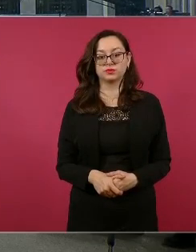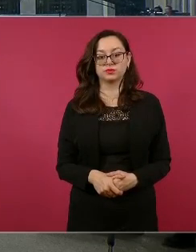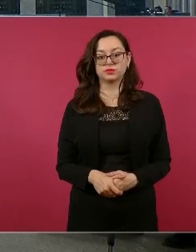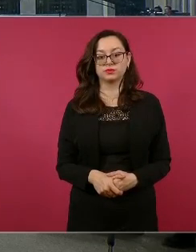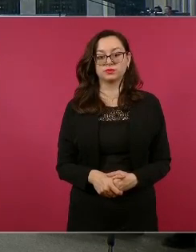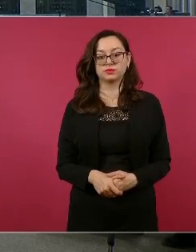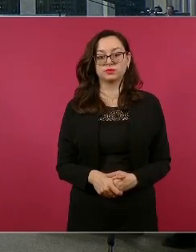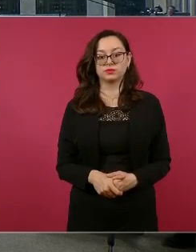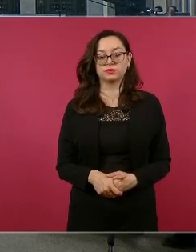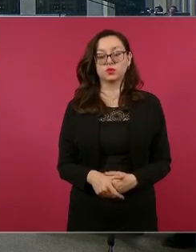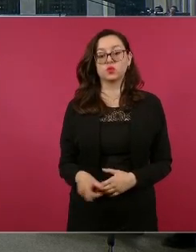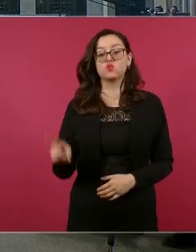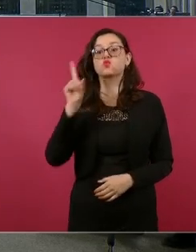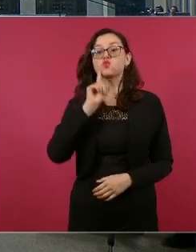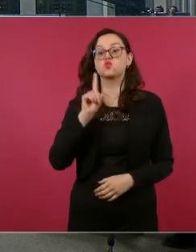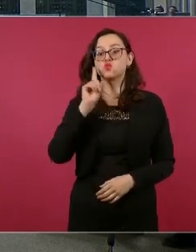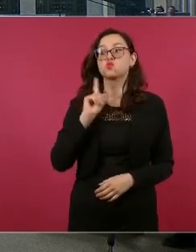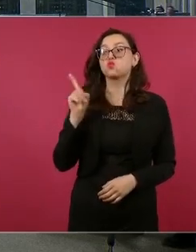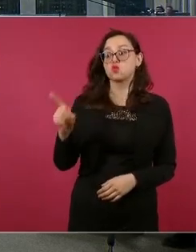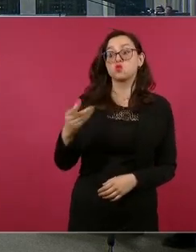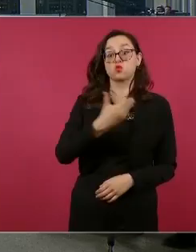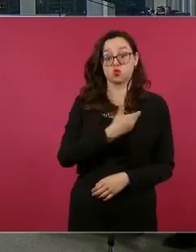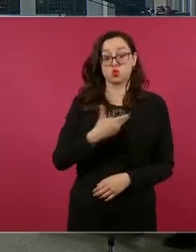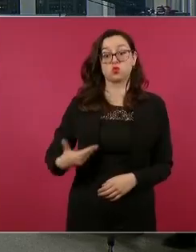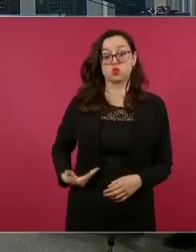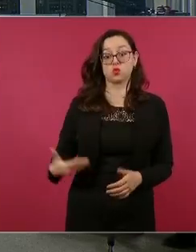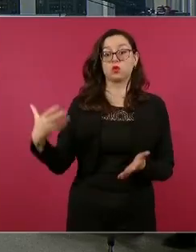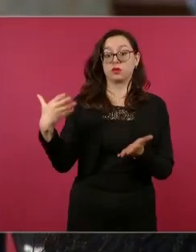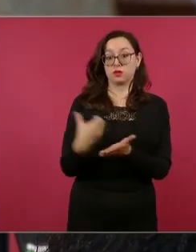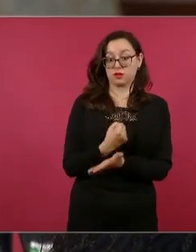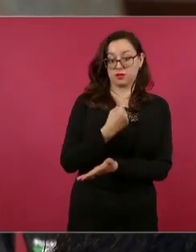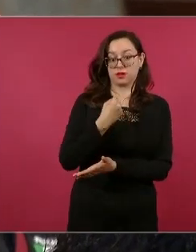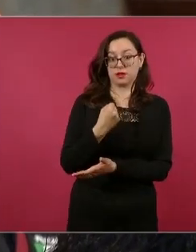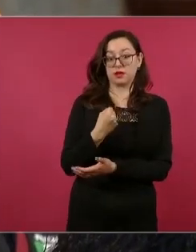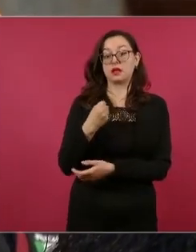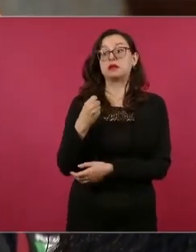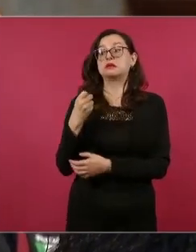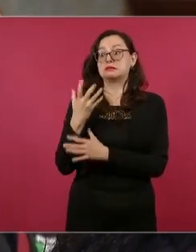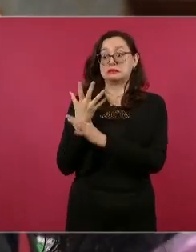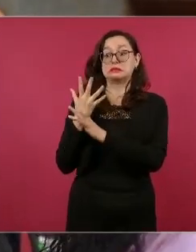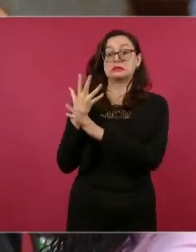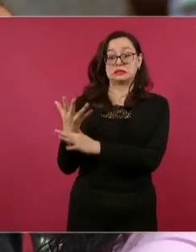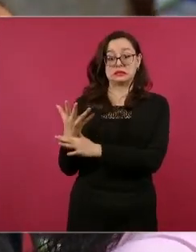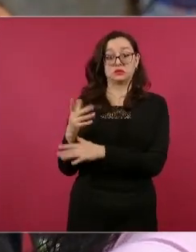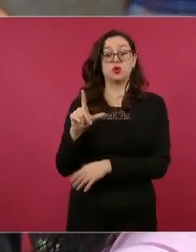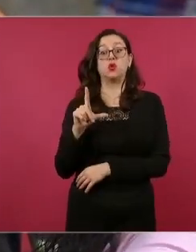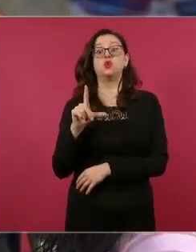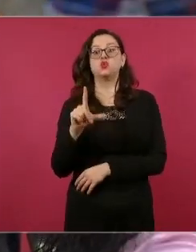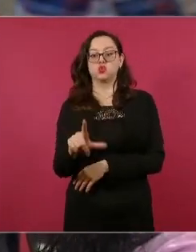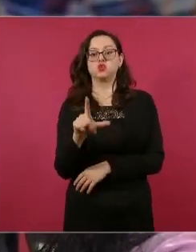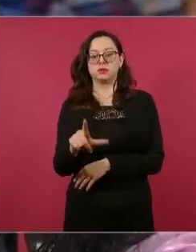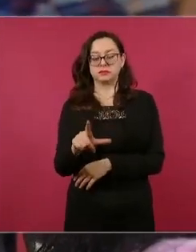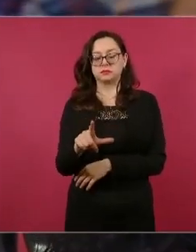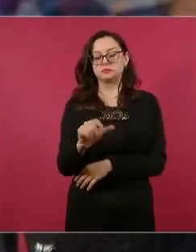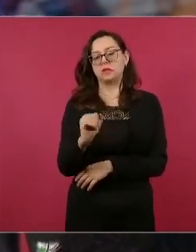La presidenta electa ayer comentó precisamente que se reuniría con usted el lunes, ya comentó